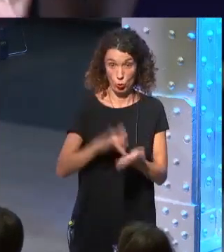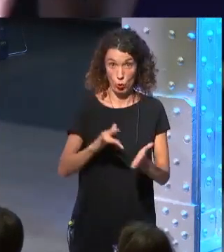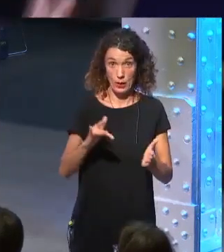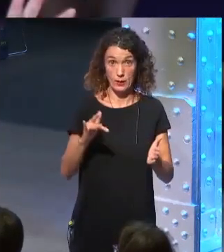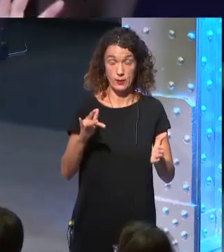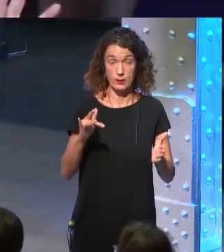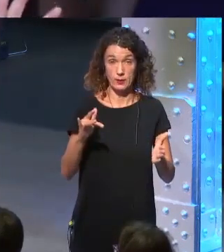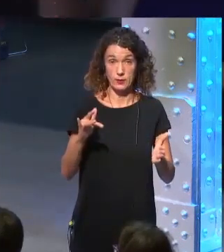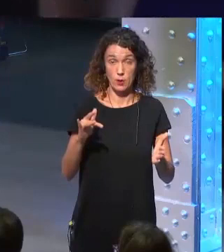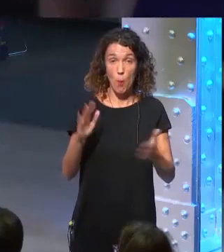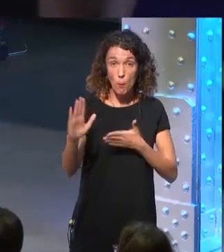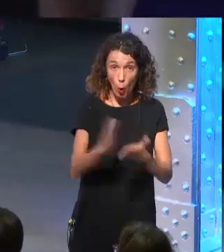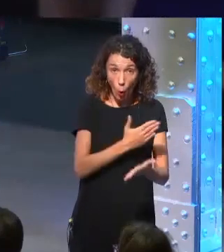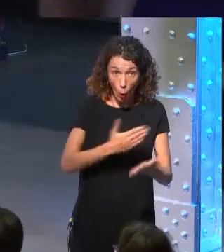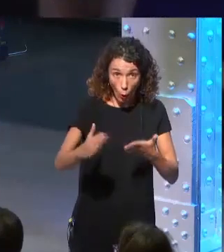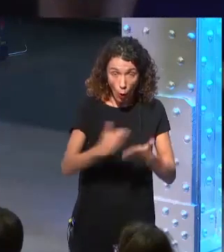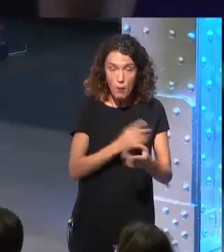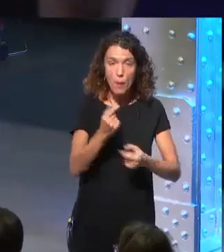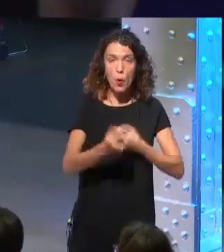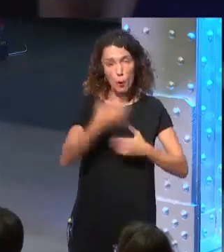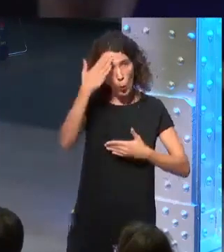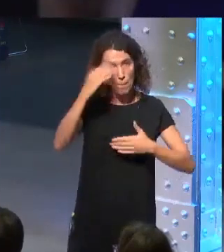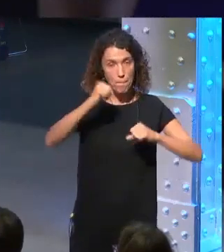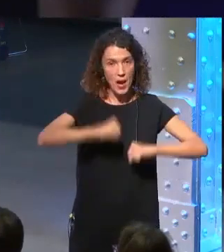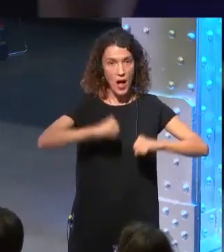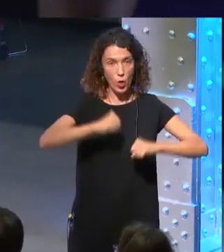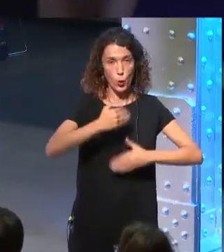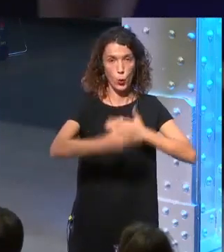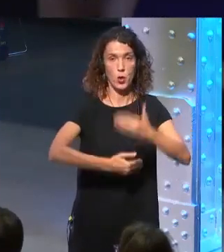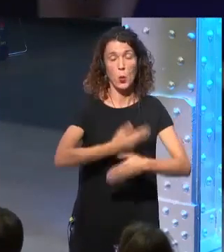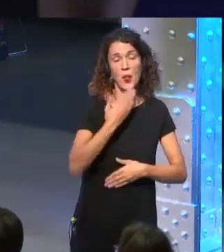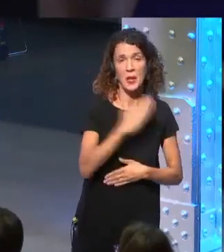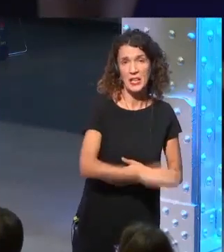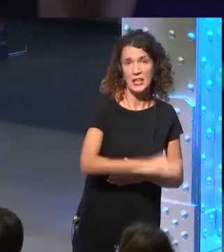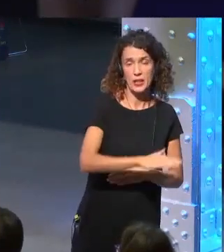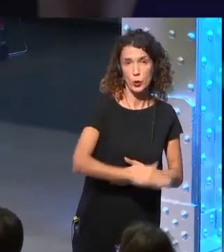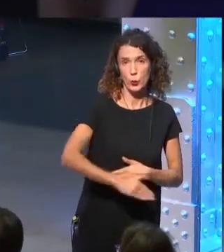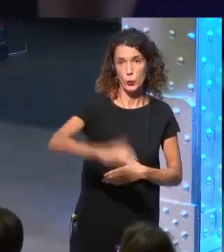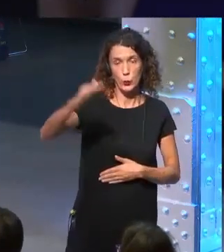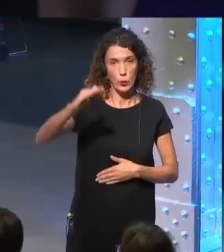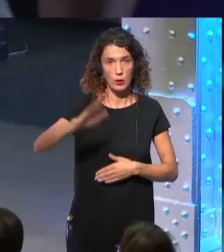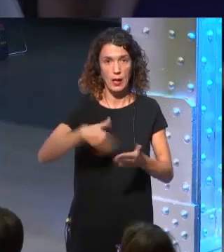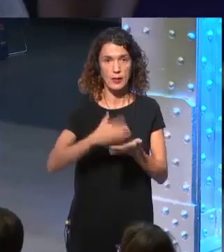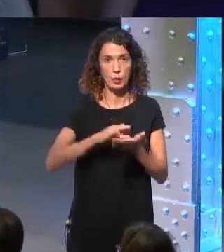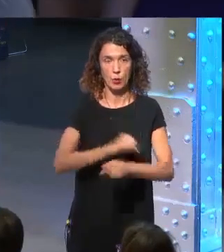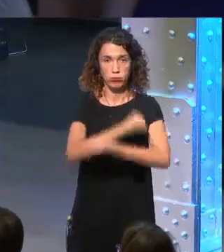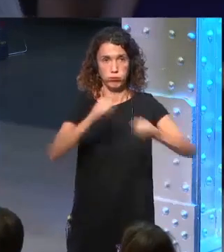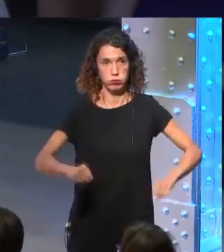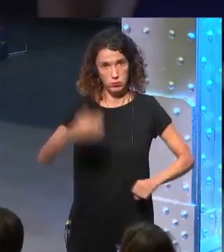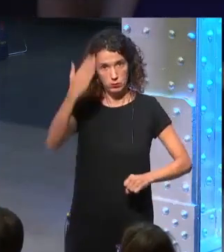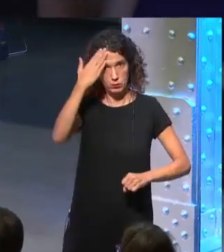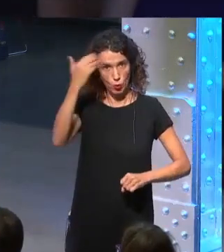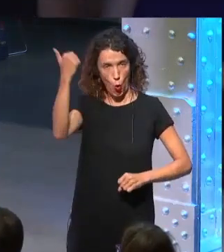transcurso del poema madura desde ser un niño a convertirse en un hombre. Es un proceso